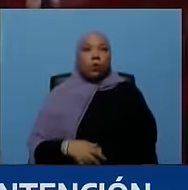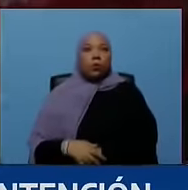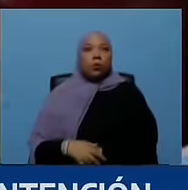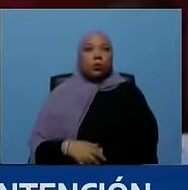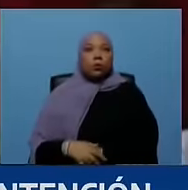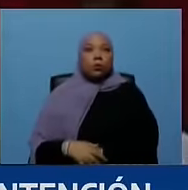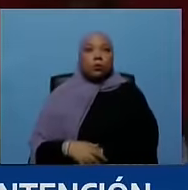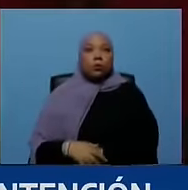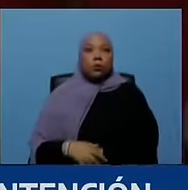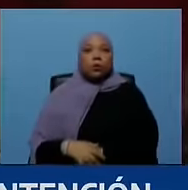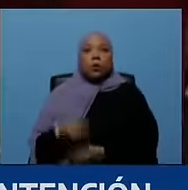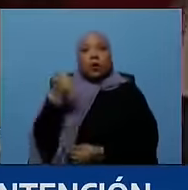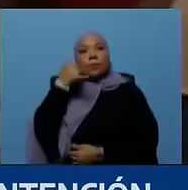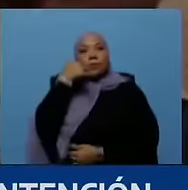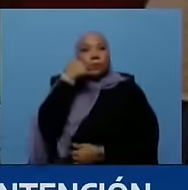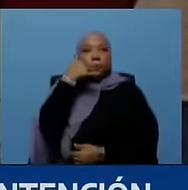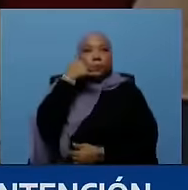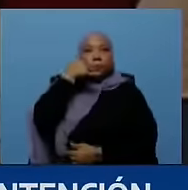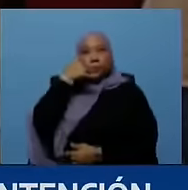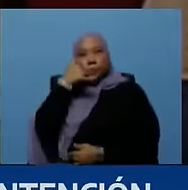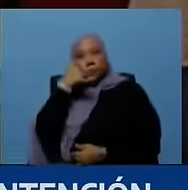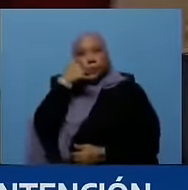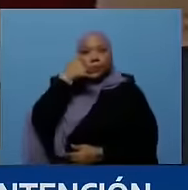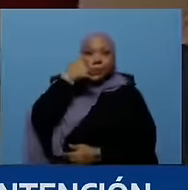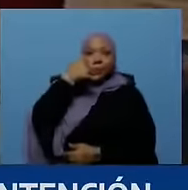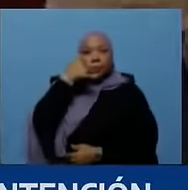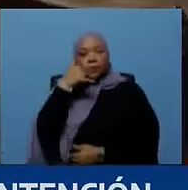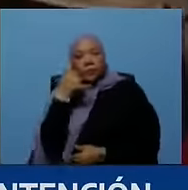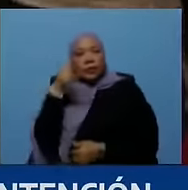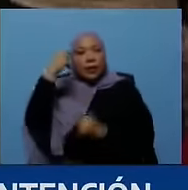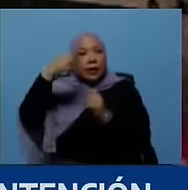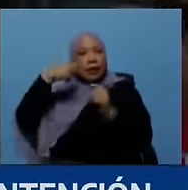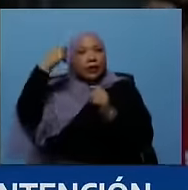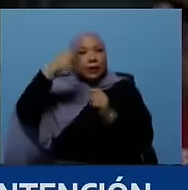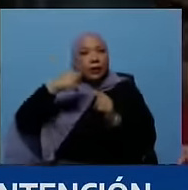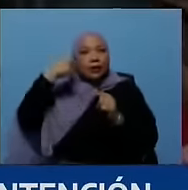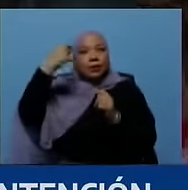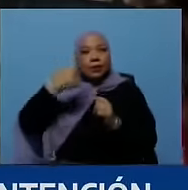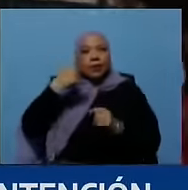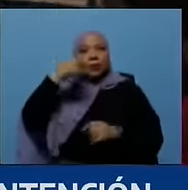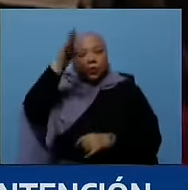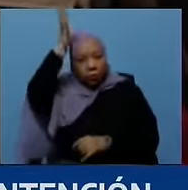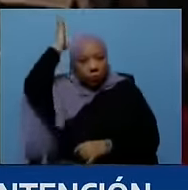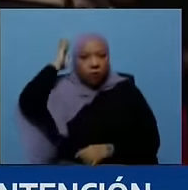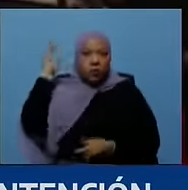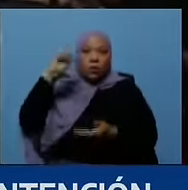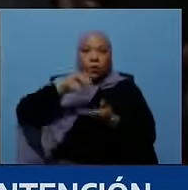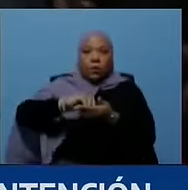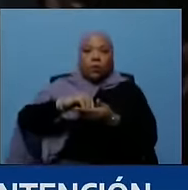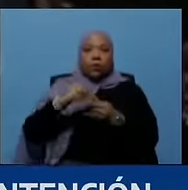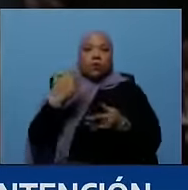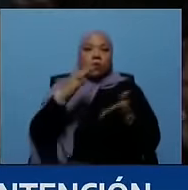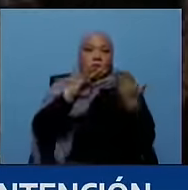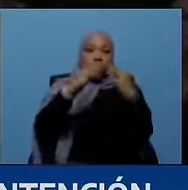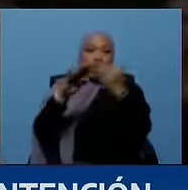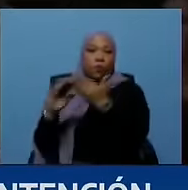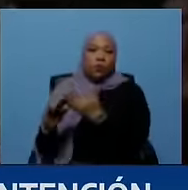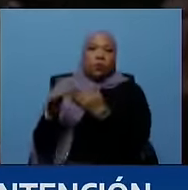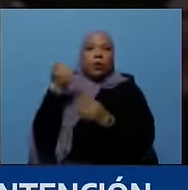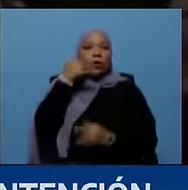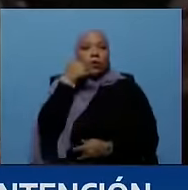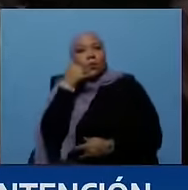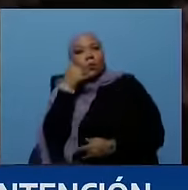El celular. Bueno, la agarrar. Que gallo pinto viene va a la comuna ya.